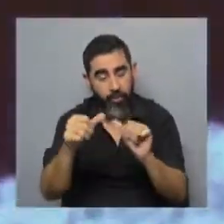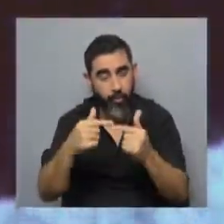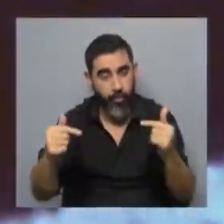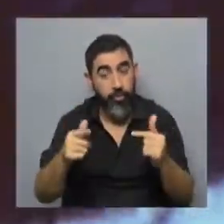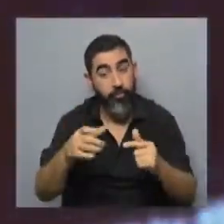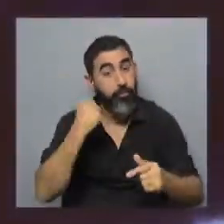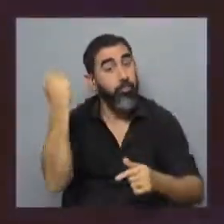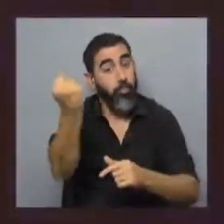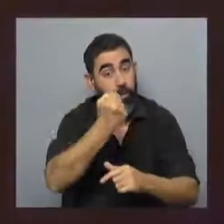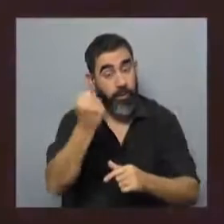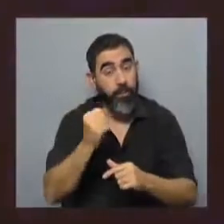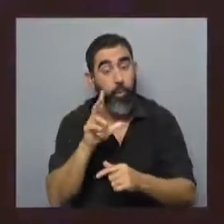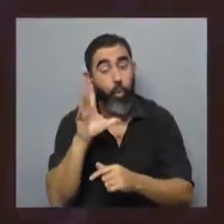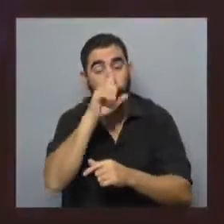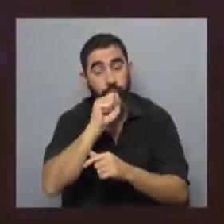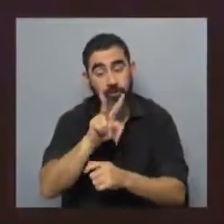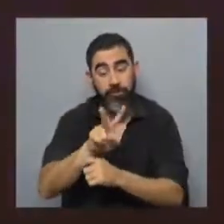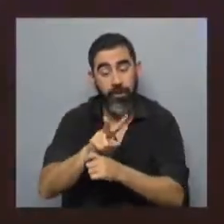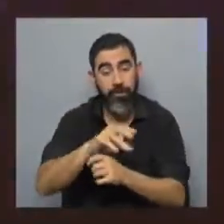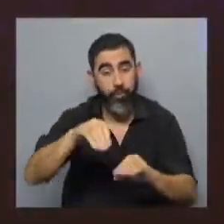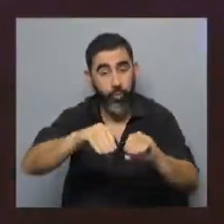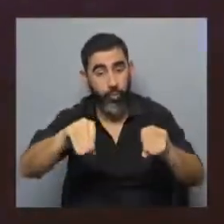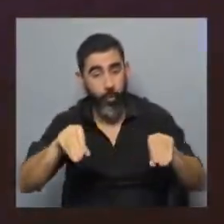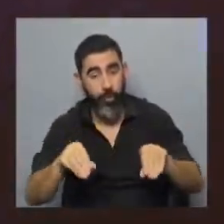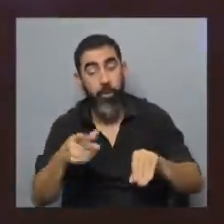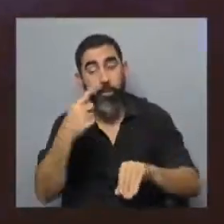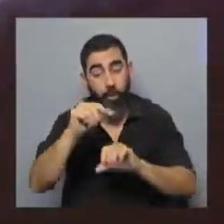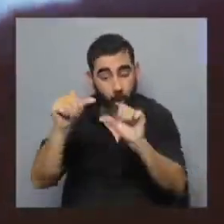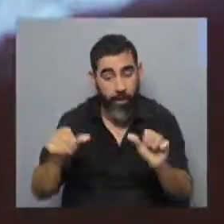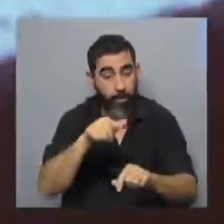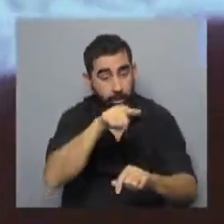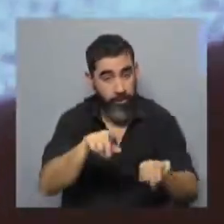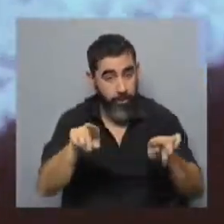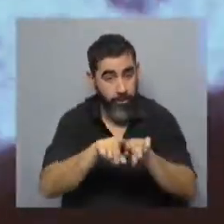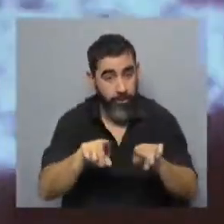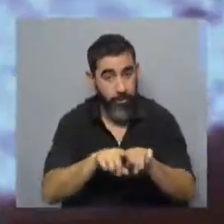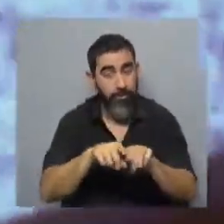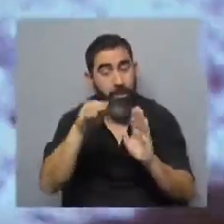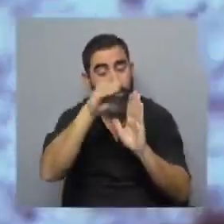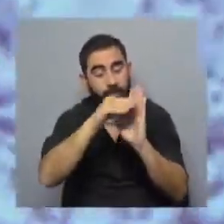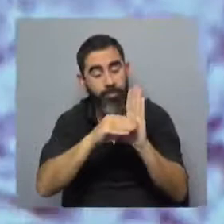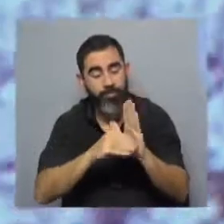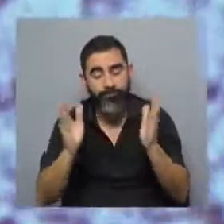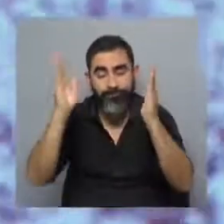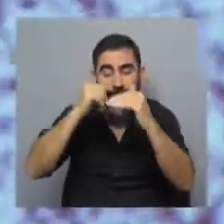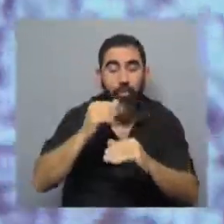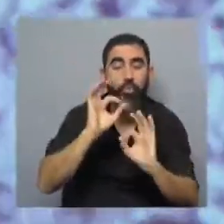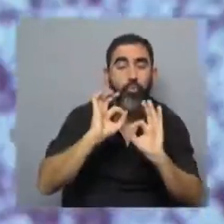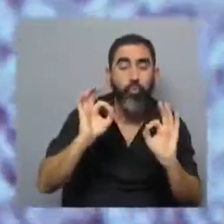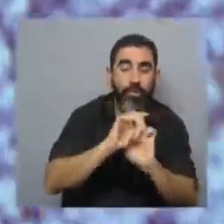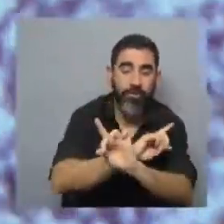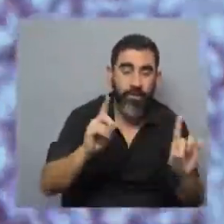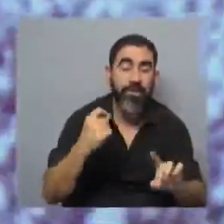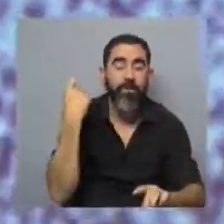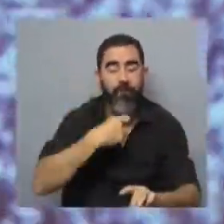es muy importante porque conserva nuestros suelos. El tema es que aún habiendo hecho eso, esas medidas no son capaces de ser suficientes,